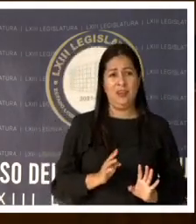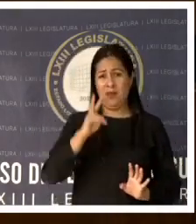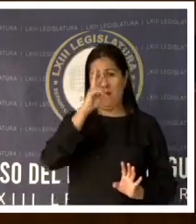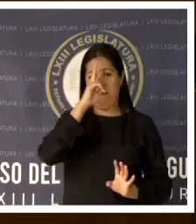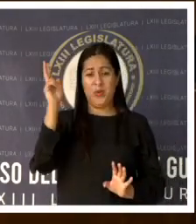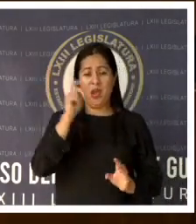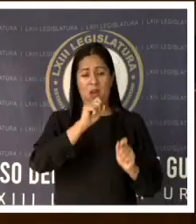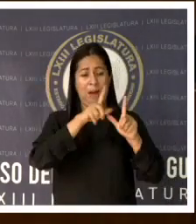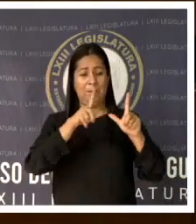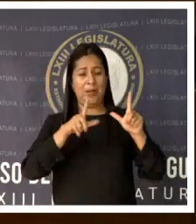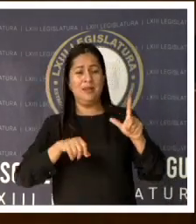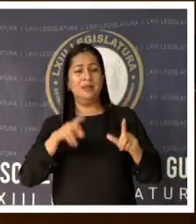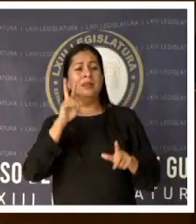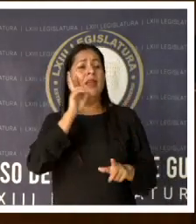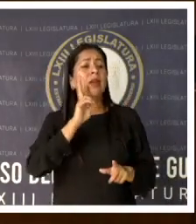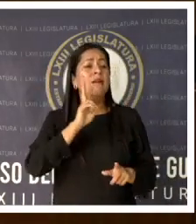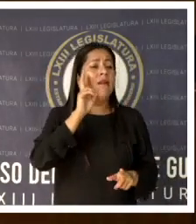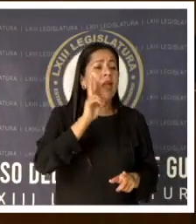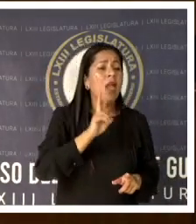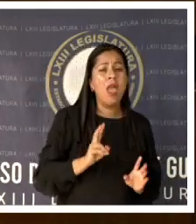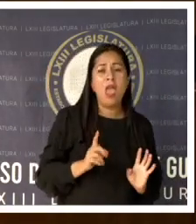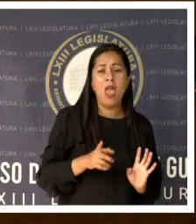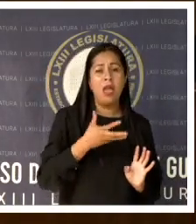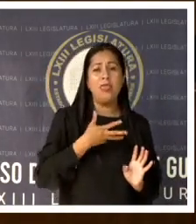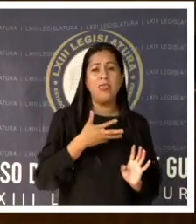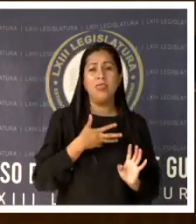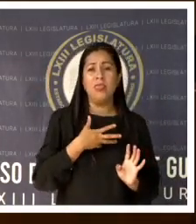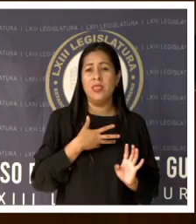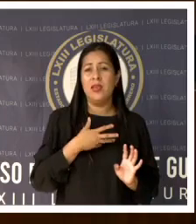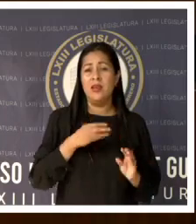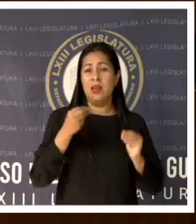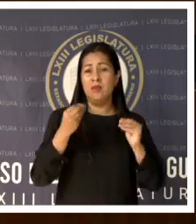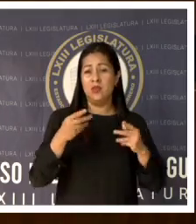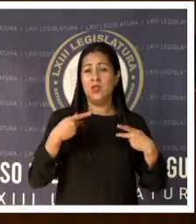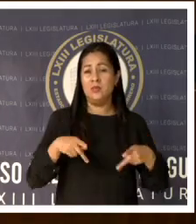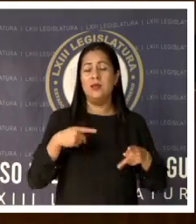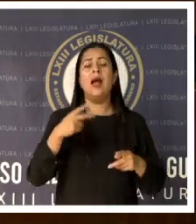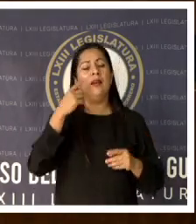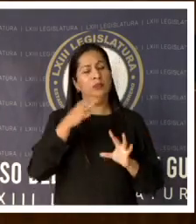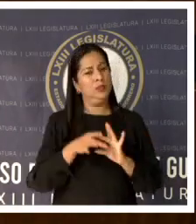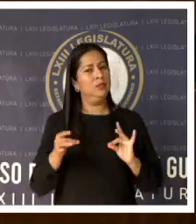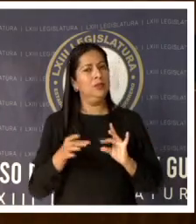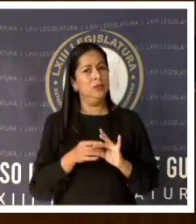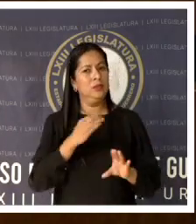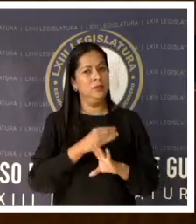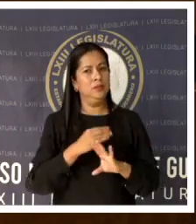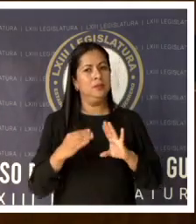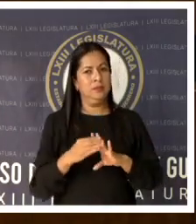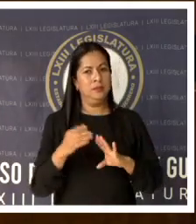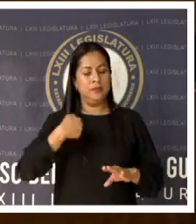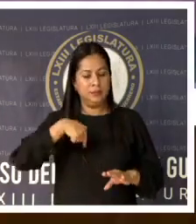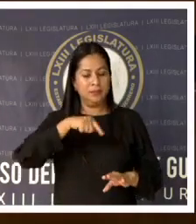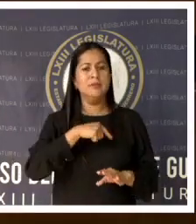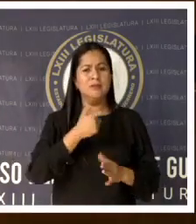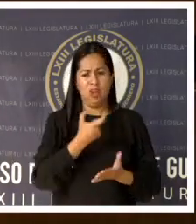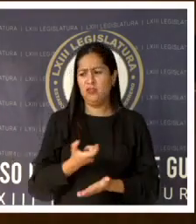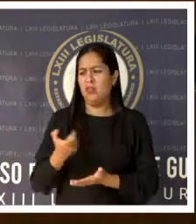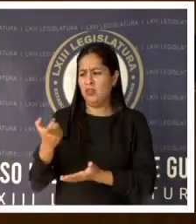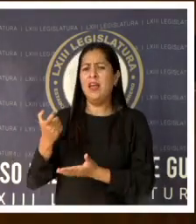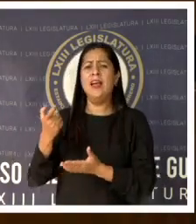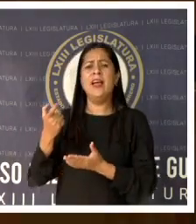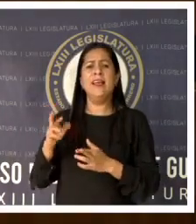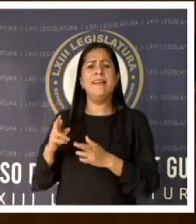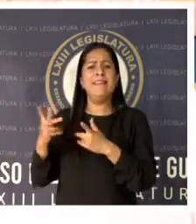y miren tienen un ejército miren les voy a decir una cosa nosotros regalamos dinero